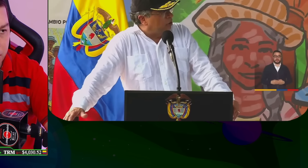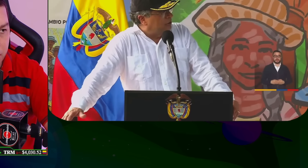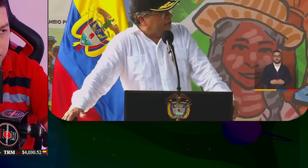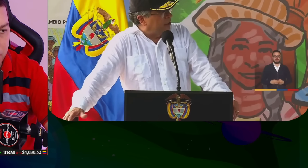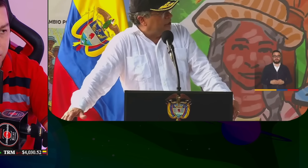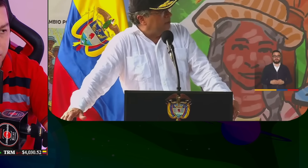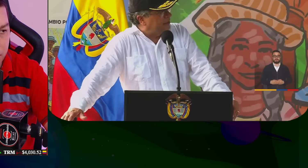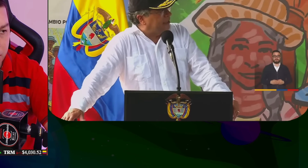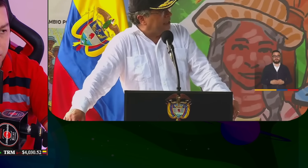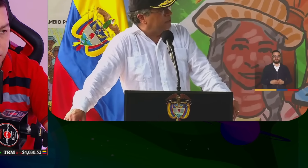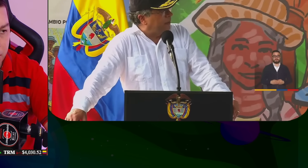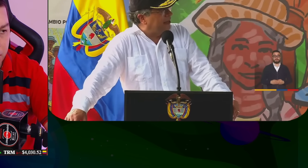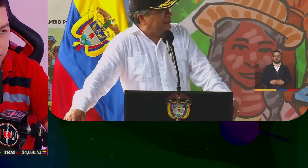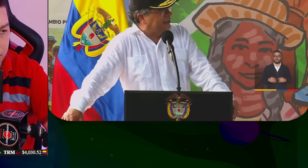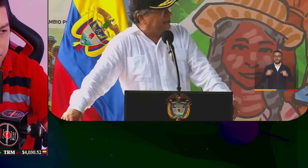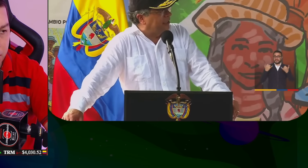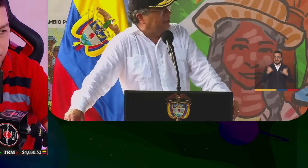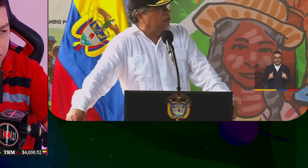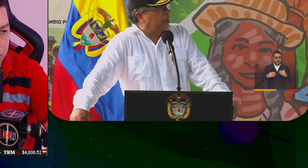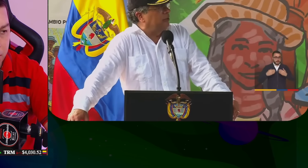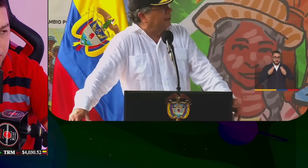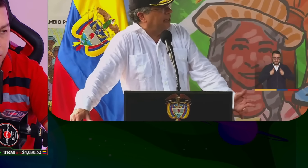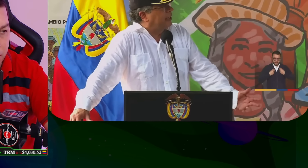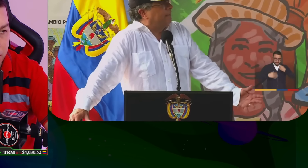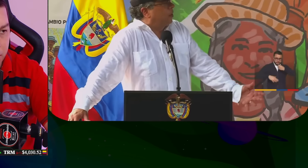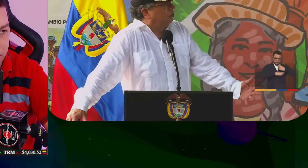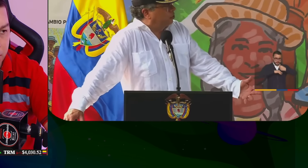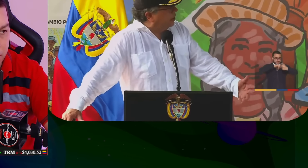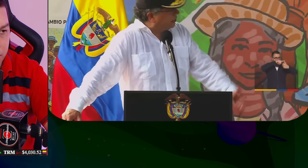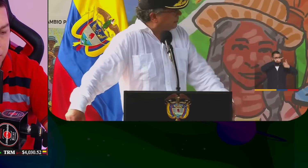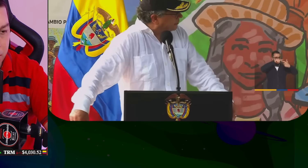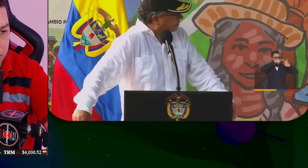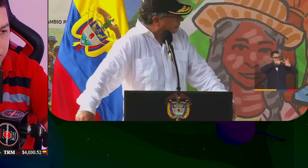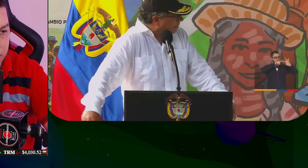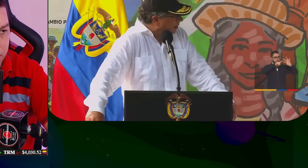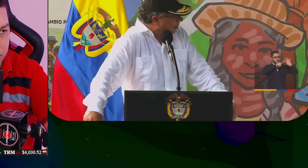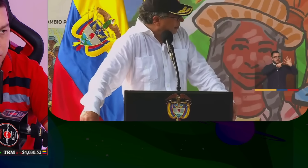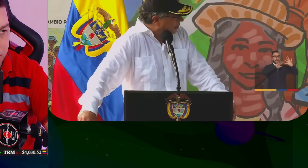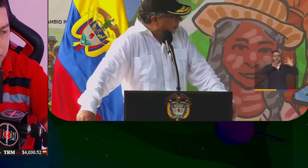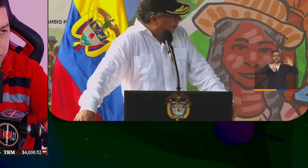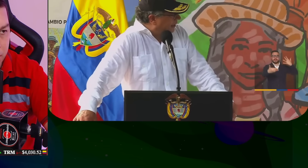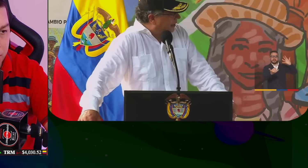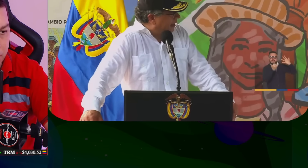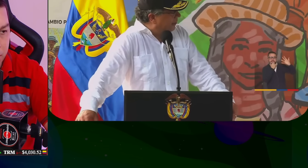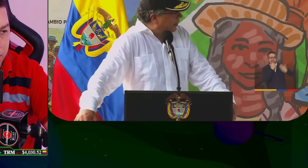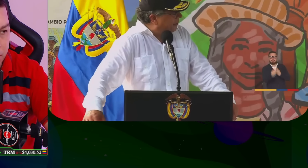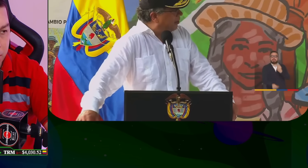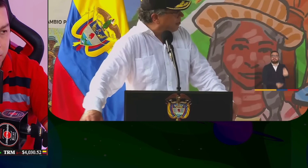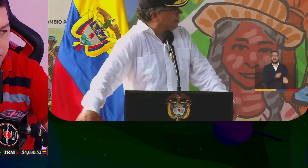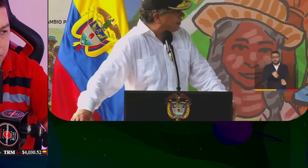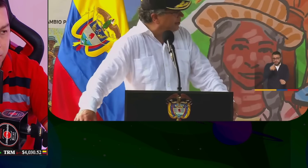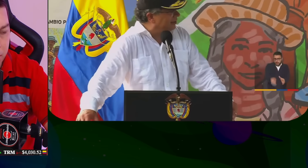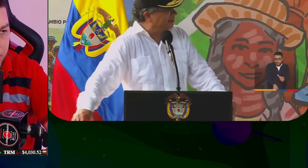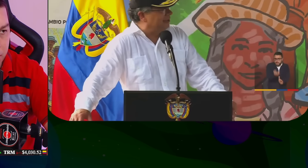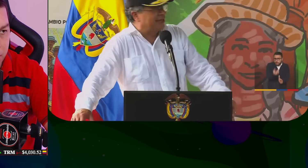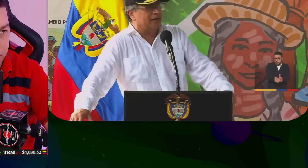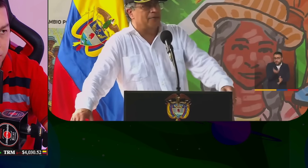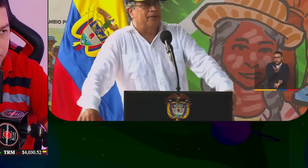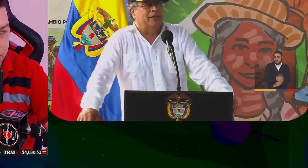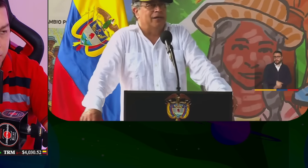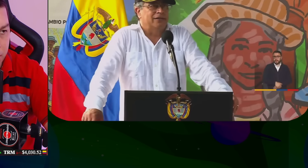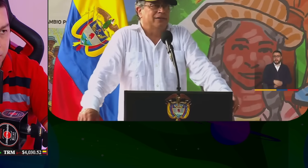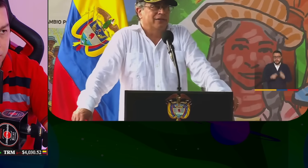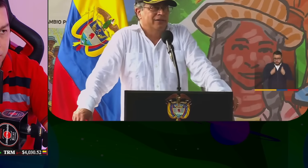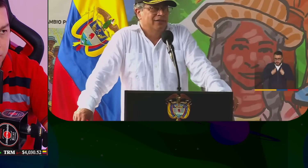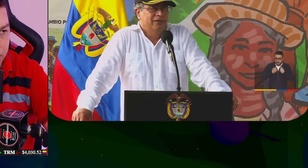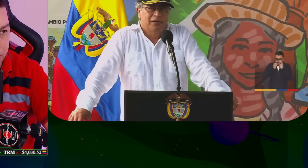Teniendo las condiciones básicas para existir, indudablemente hay que producir. Porque ¿de qué vive el hombre?, decía